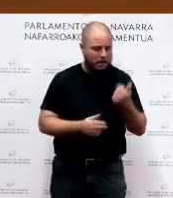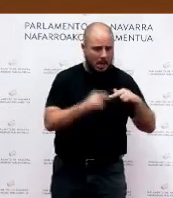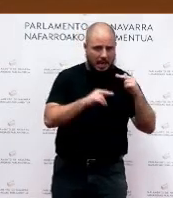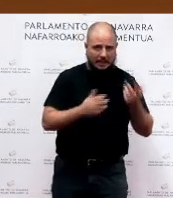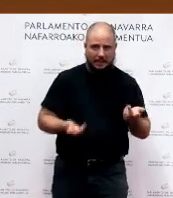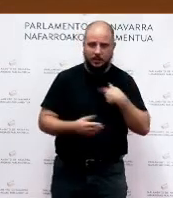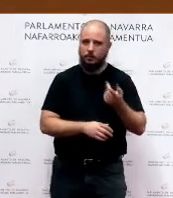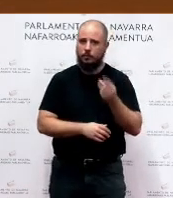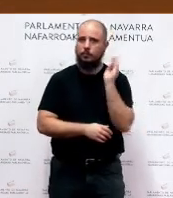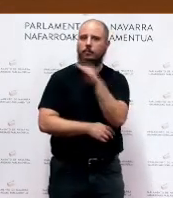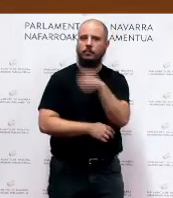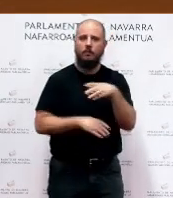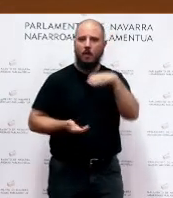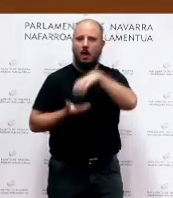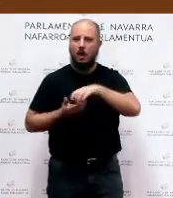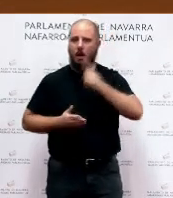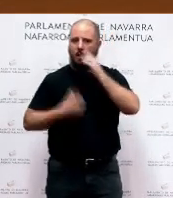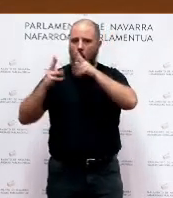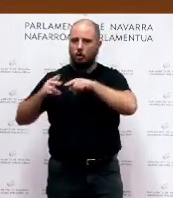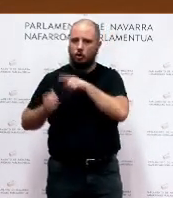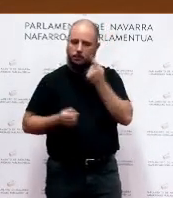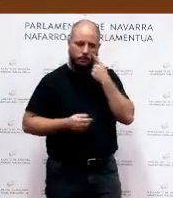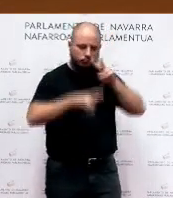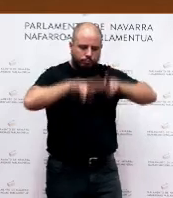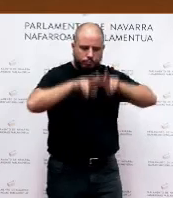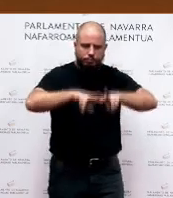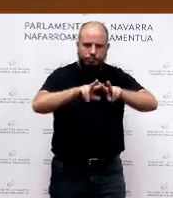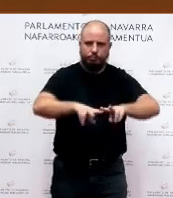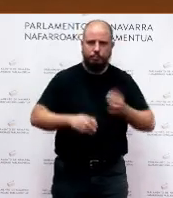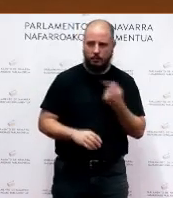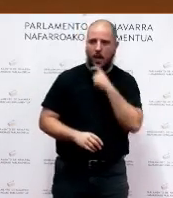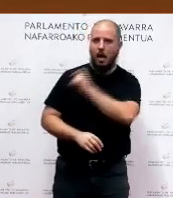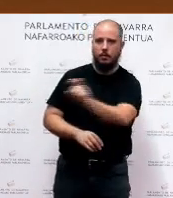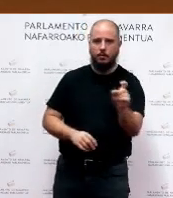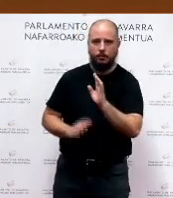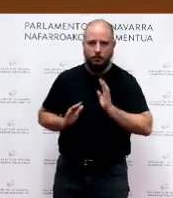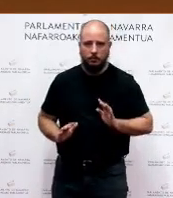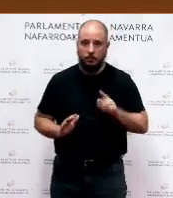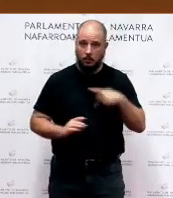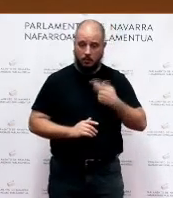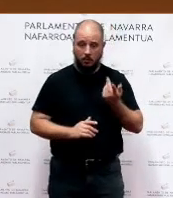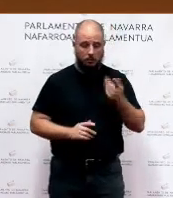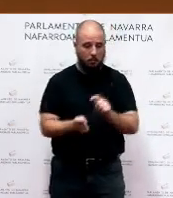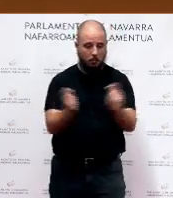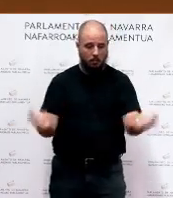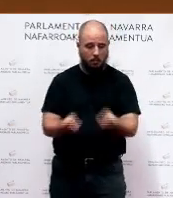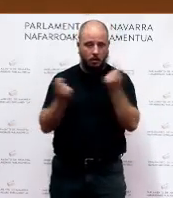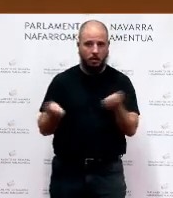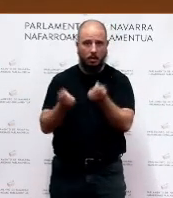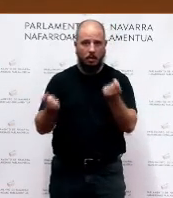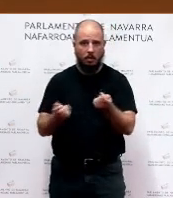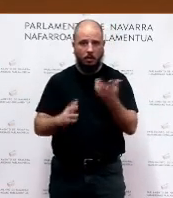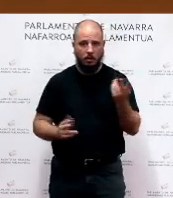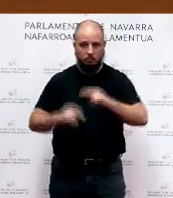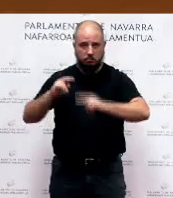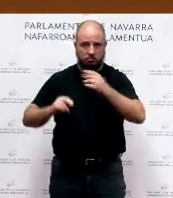audite y fiscalice este asunto. Y si descendemos aún más, nos encontramos con promociones anunciadas que están resultando una auténtica estafa